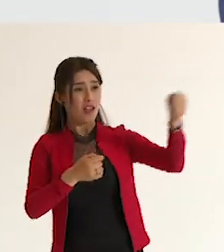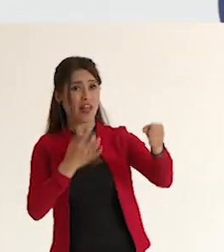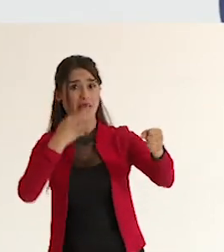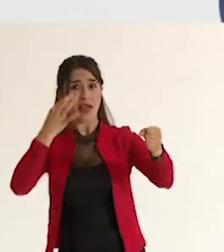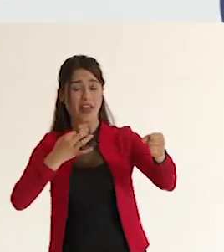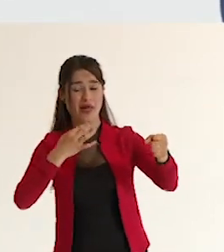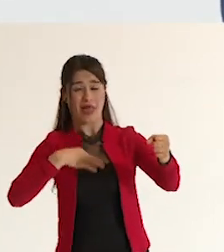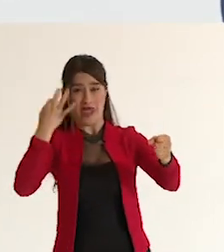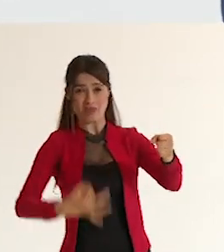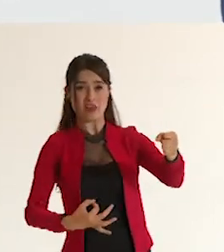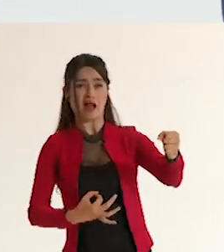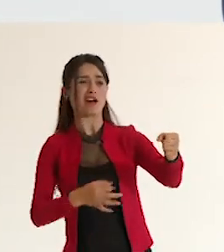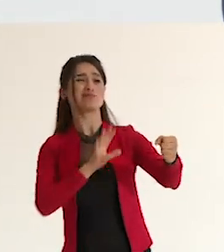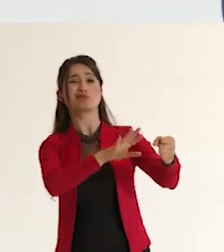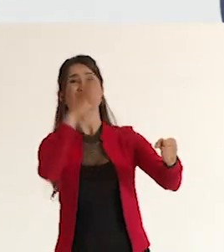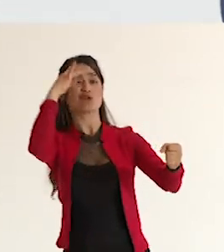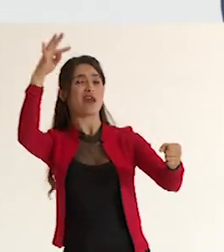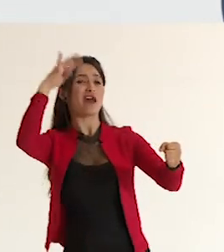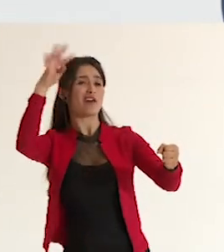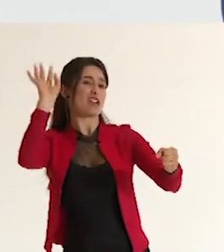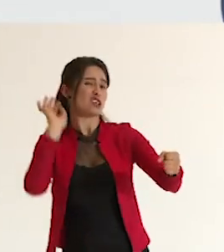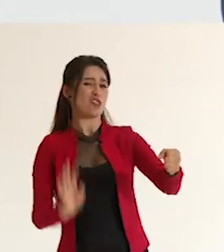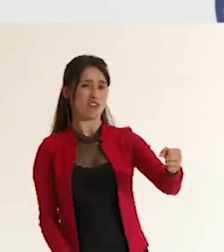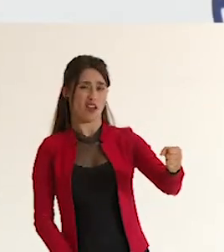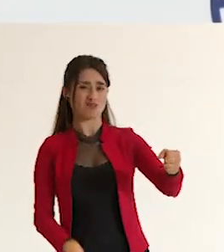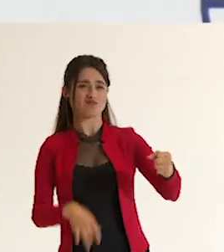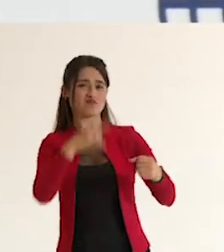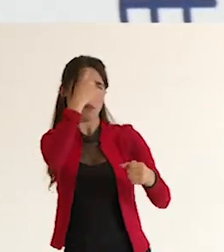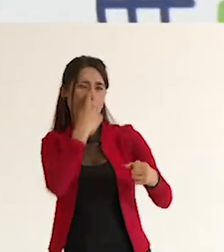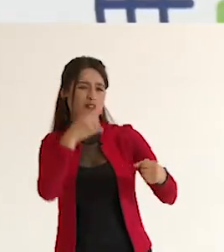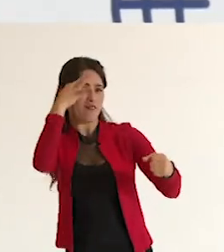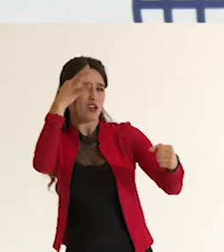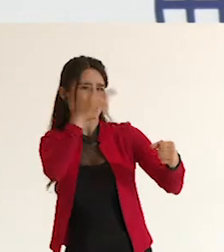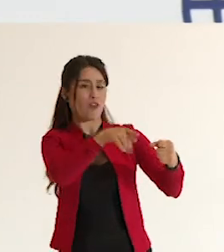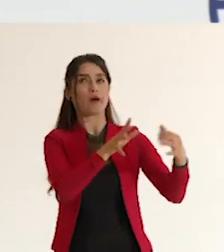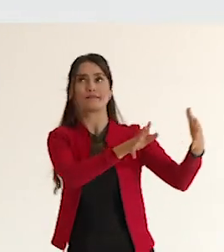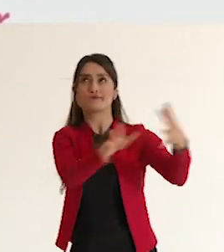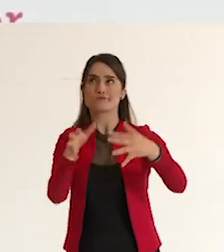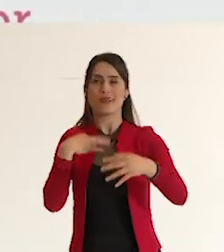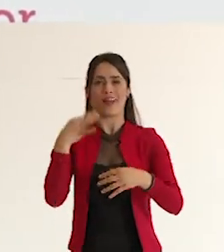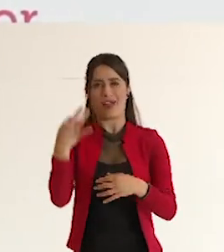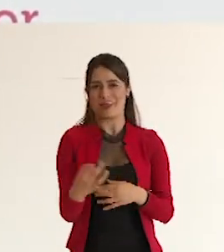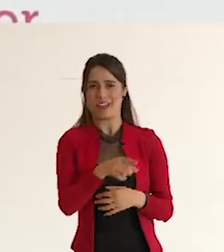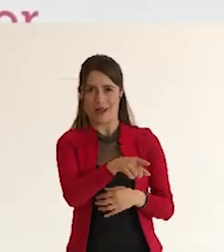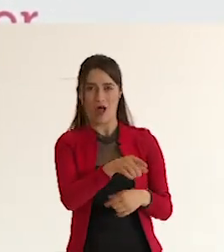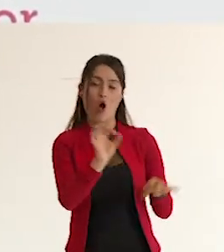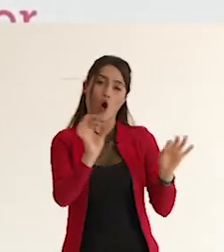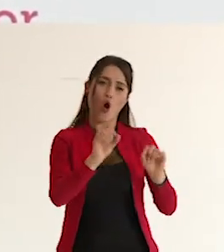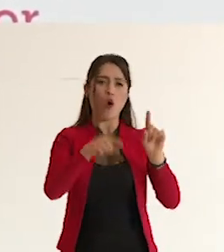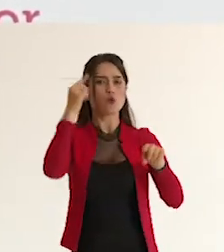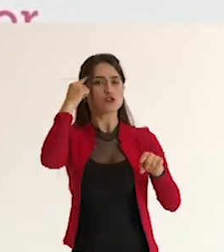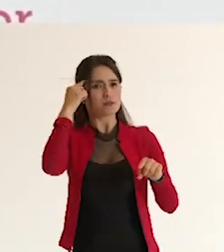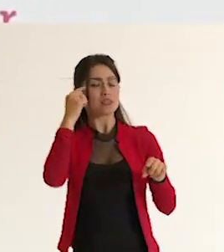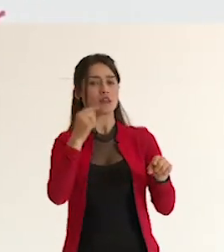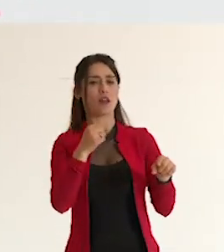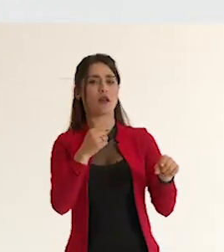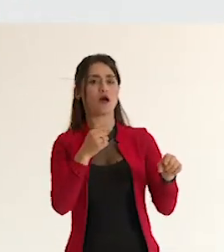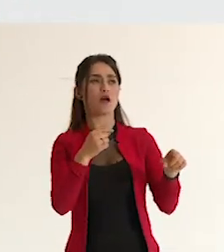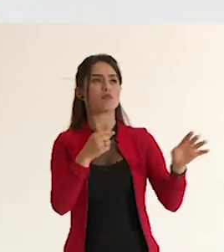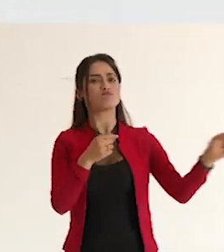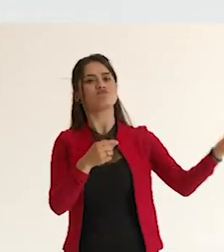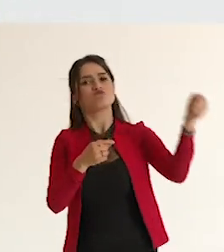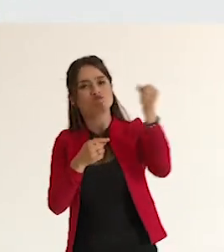básicamente un filósofo que lo que enseña es filosofía o que el profesor de ética es un profesional de la disciplina que lo que enseña es el